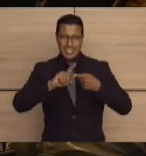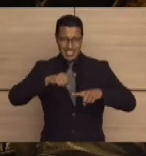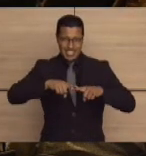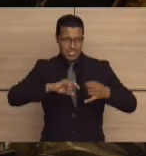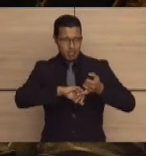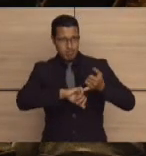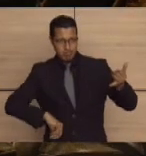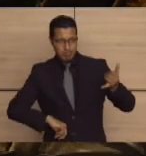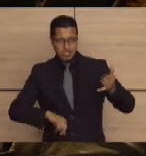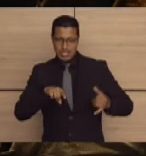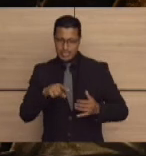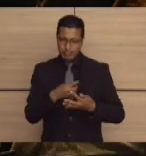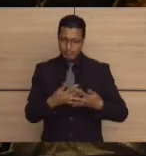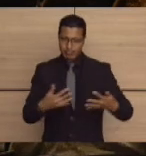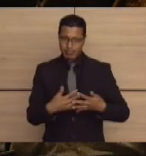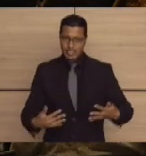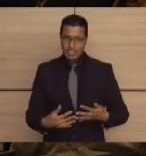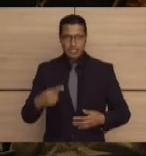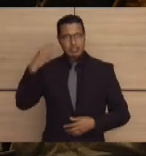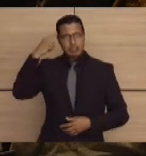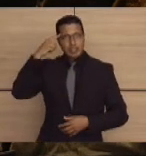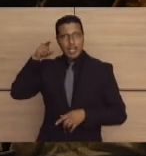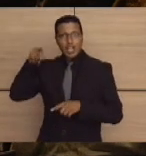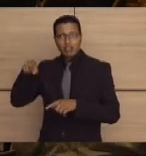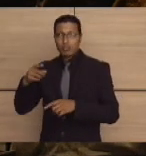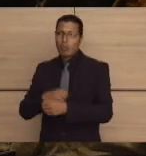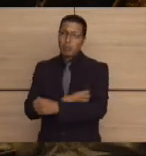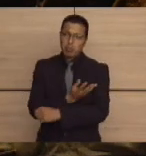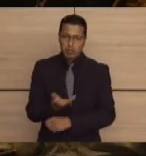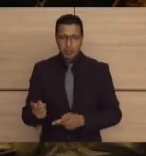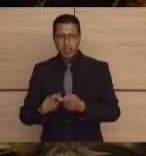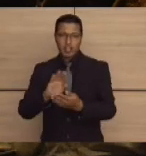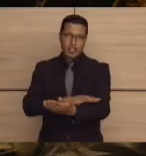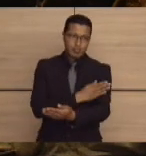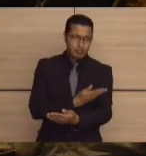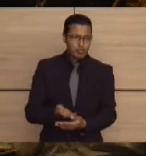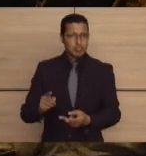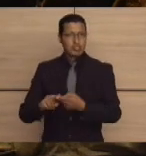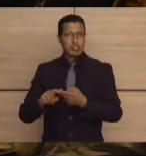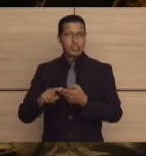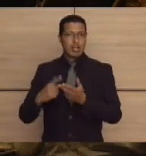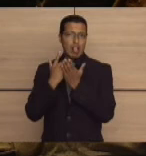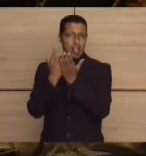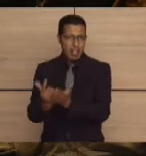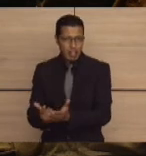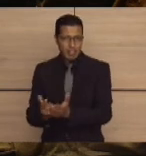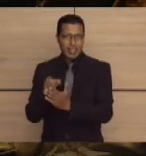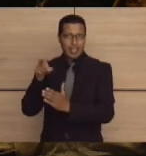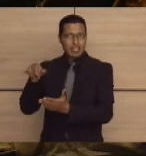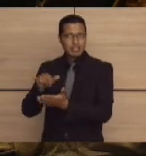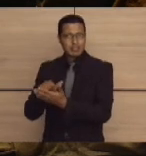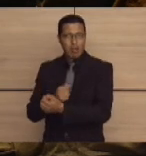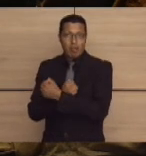lo cual quería decir que el romanticismo no fue solo una escuela poética o musical o literaria